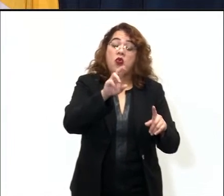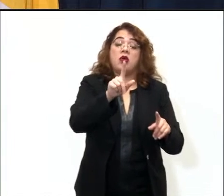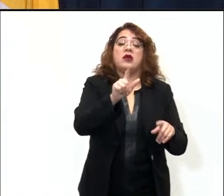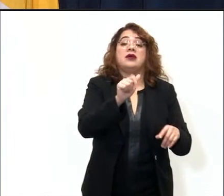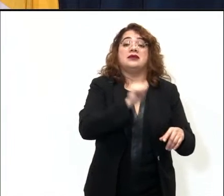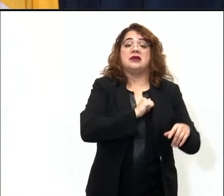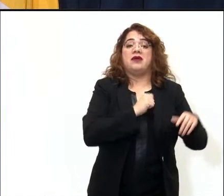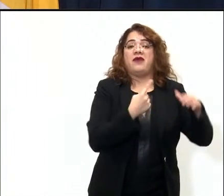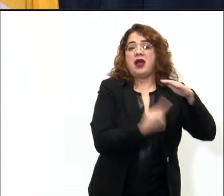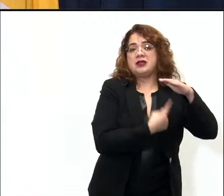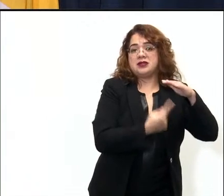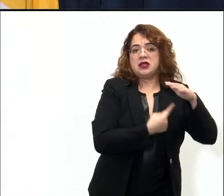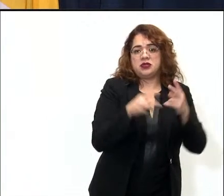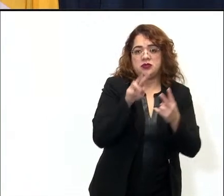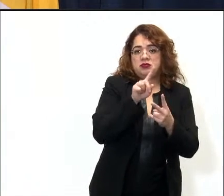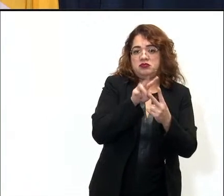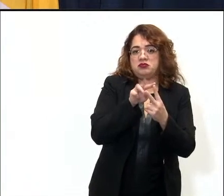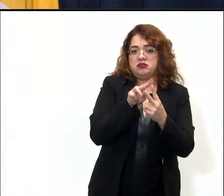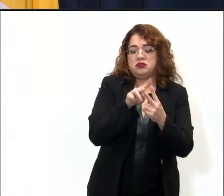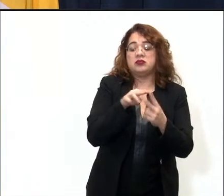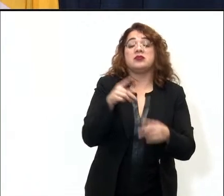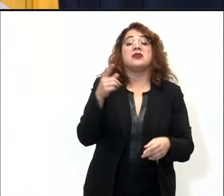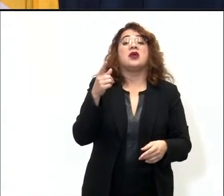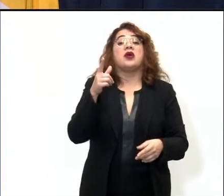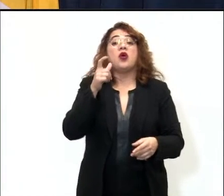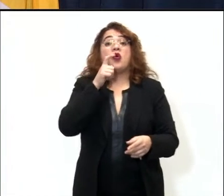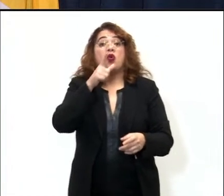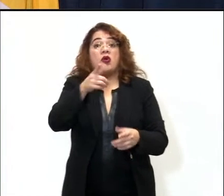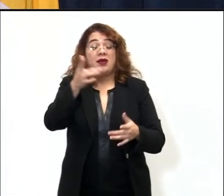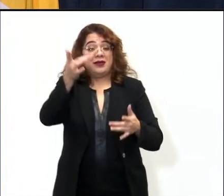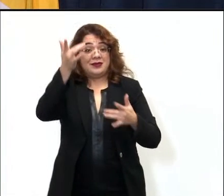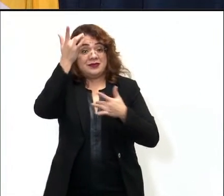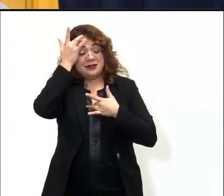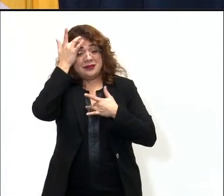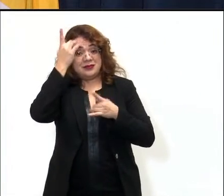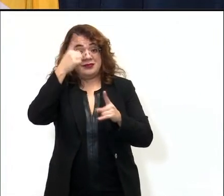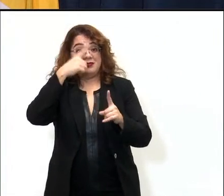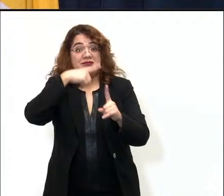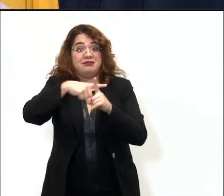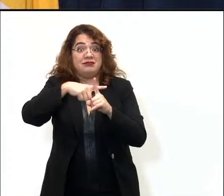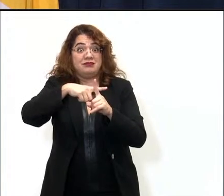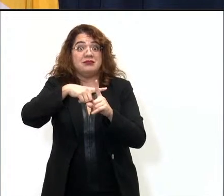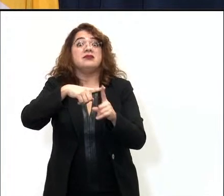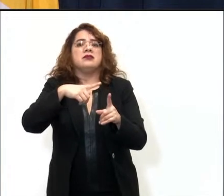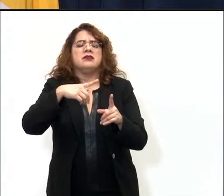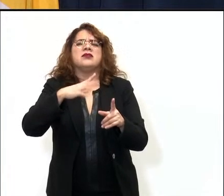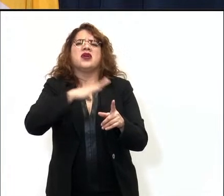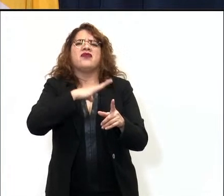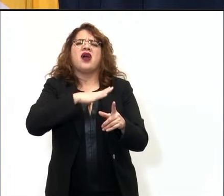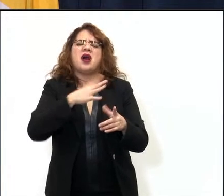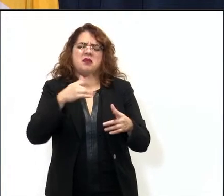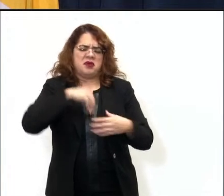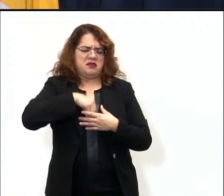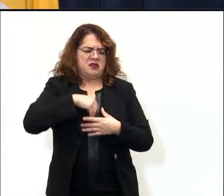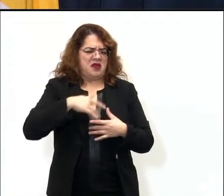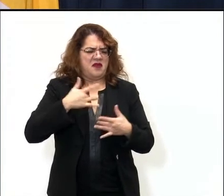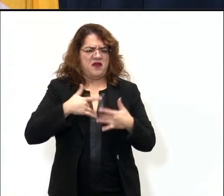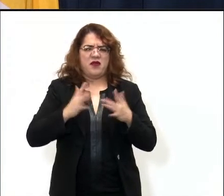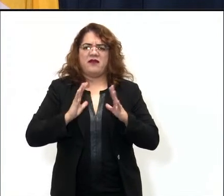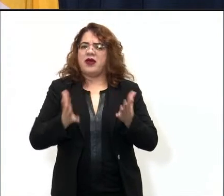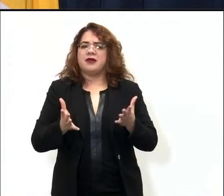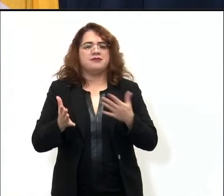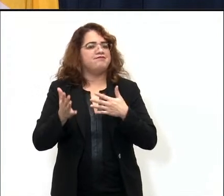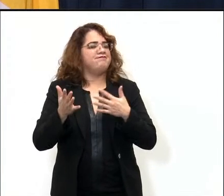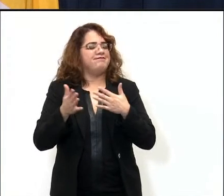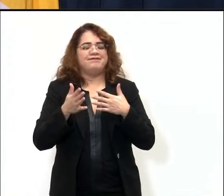síntomas o quizá nomás una enfermedad muy leve, mientras otros requieren de hospitalización. Esto hace que